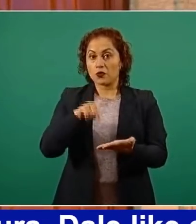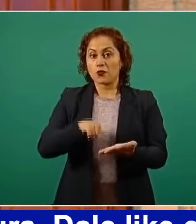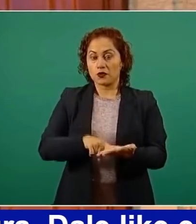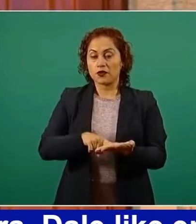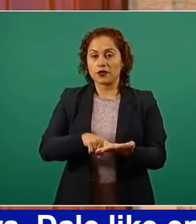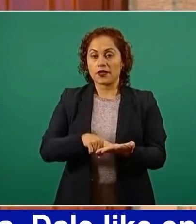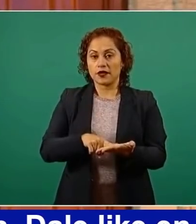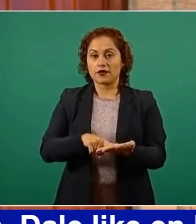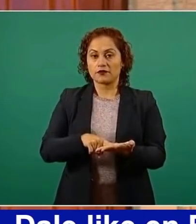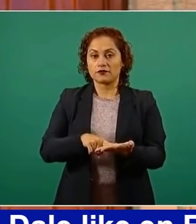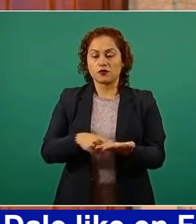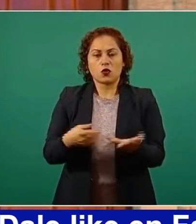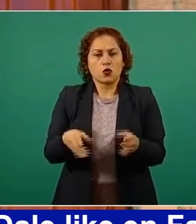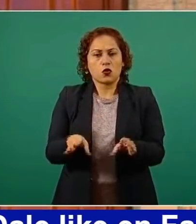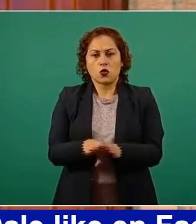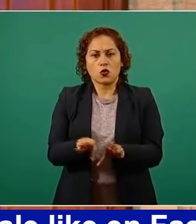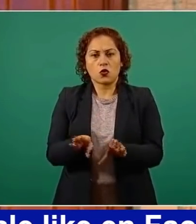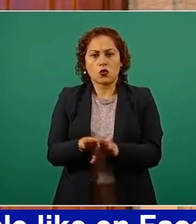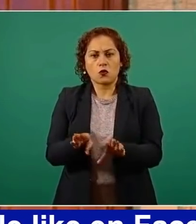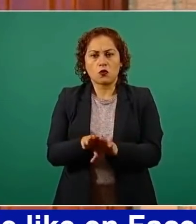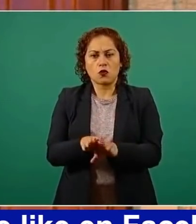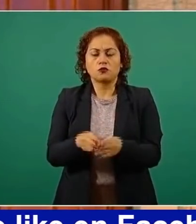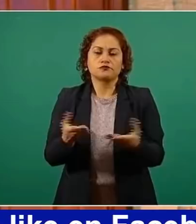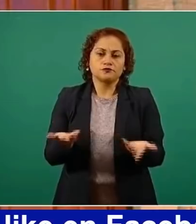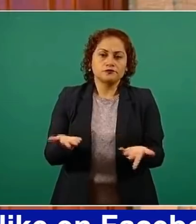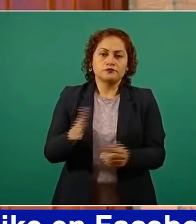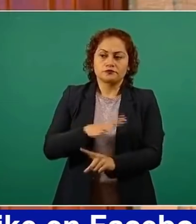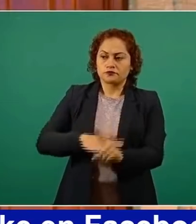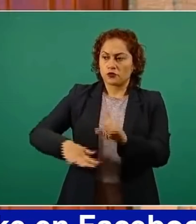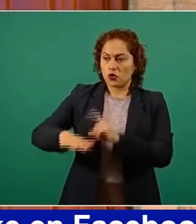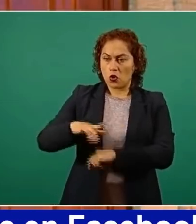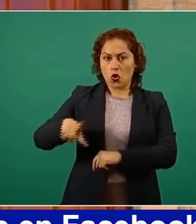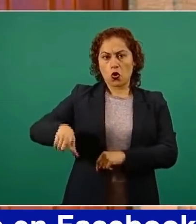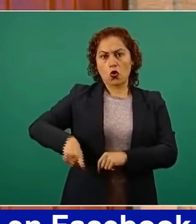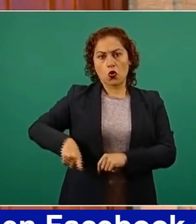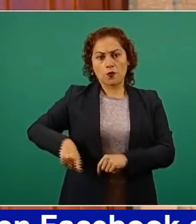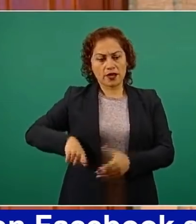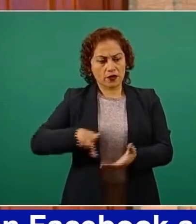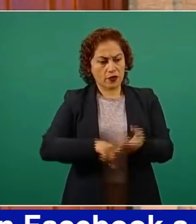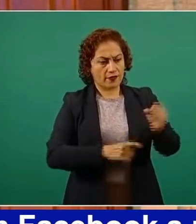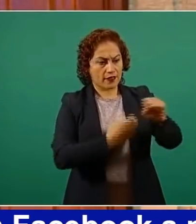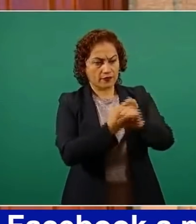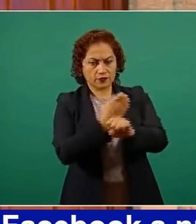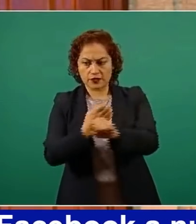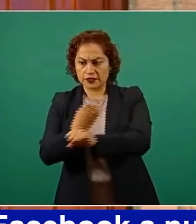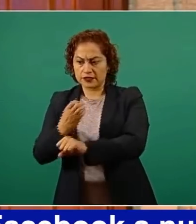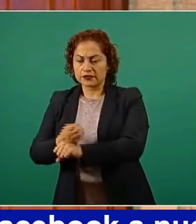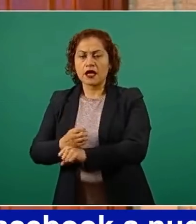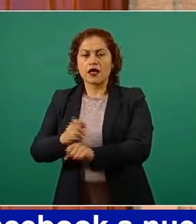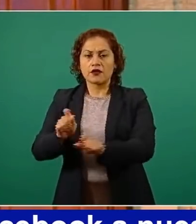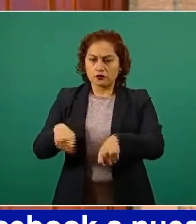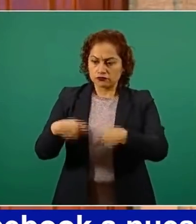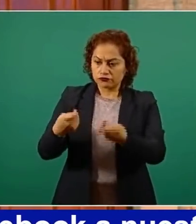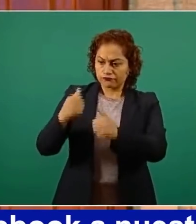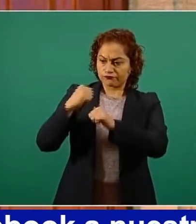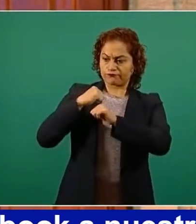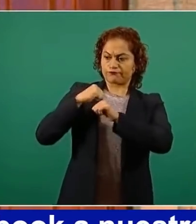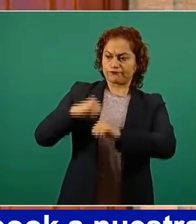son estables en los gobiernos de los estados los gobernadores que cuentan con la